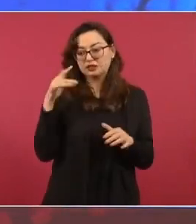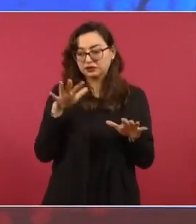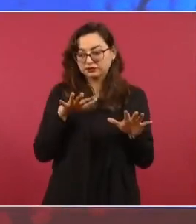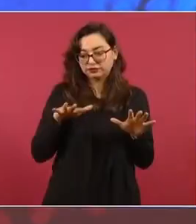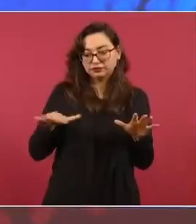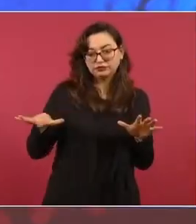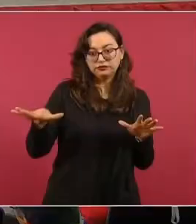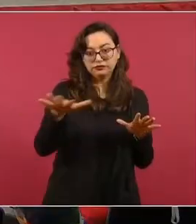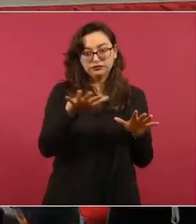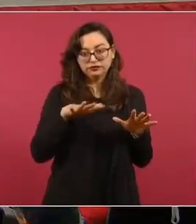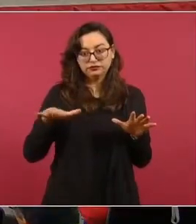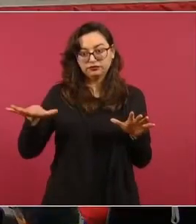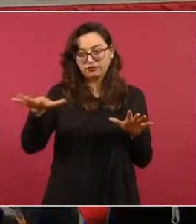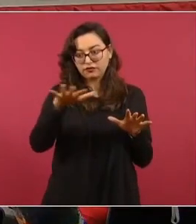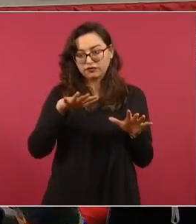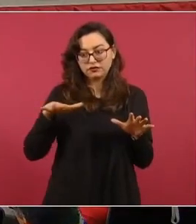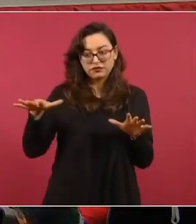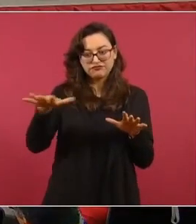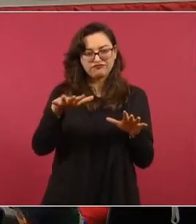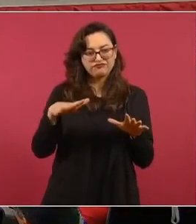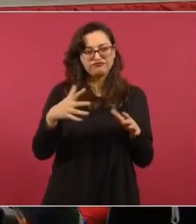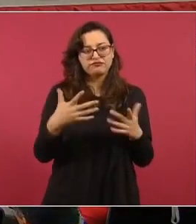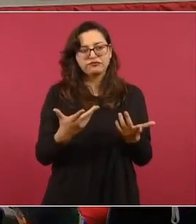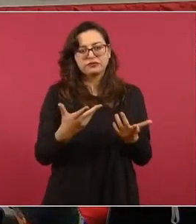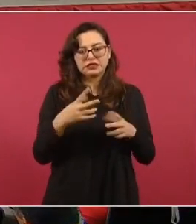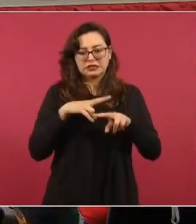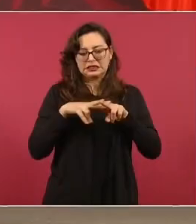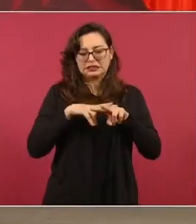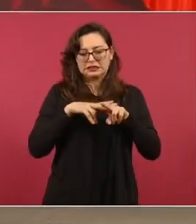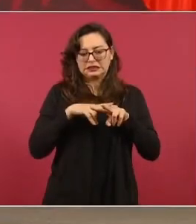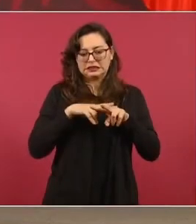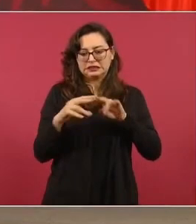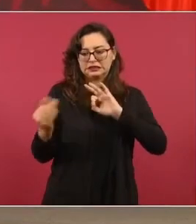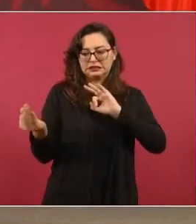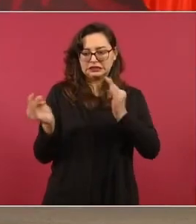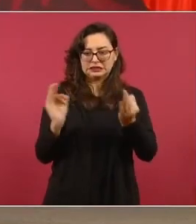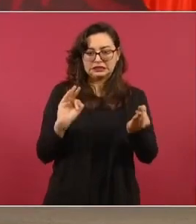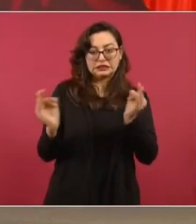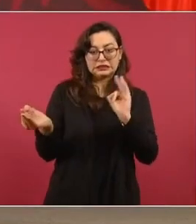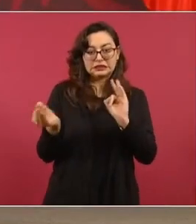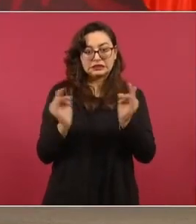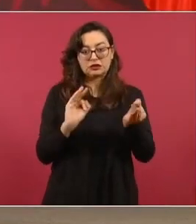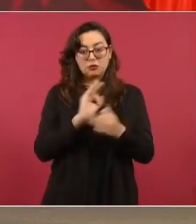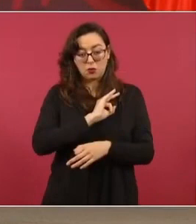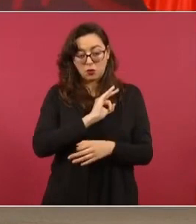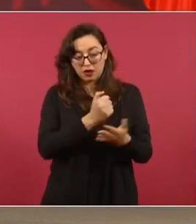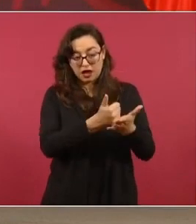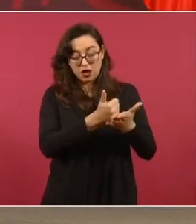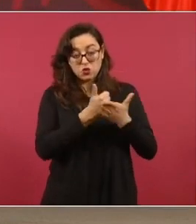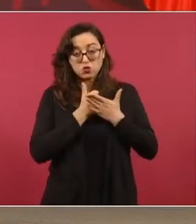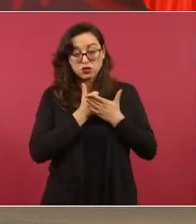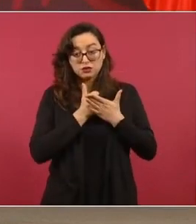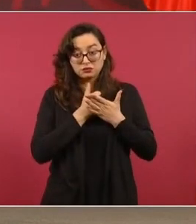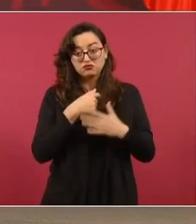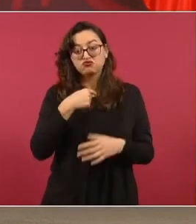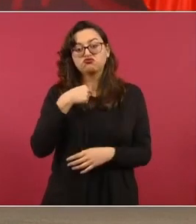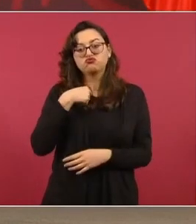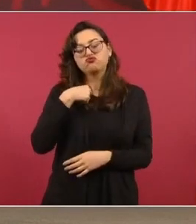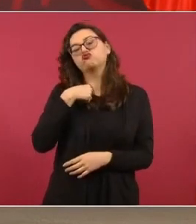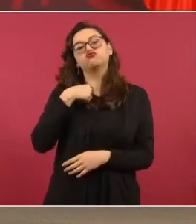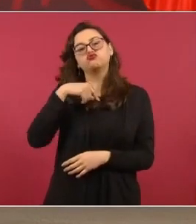de Calquiní a Izamal, pasando por Mérida, pensando que aquí íbamos a